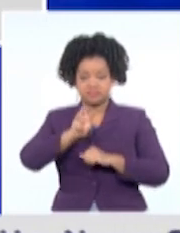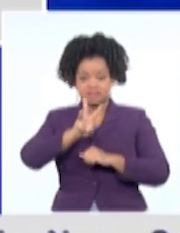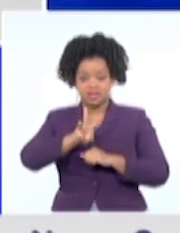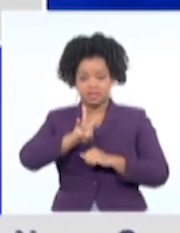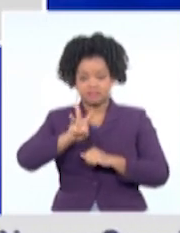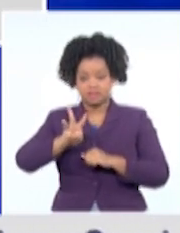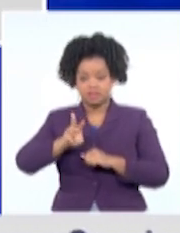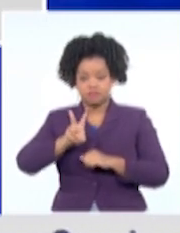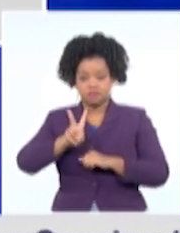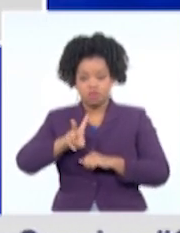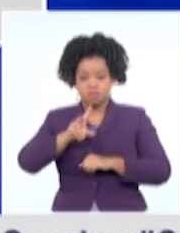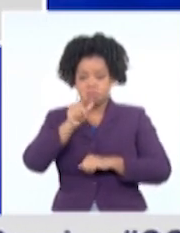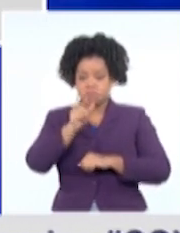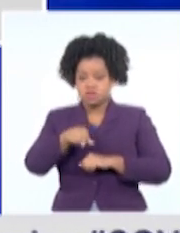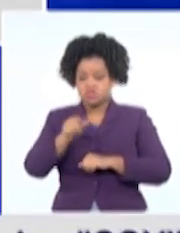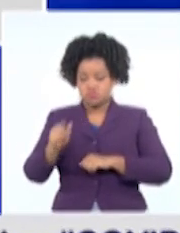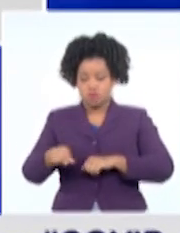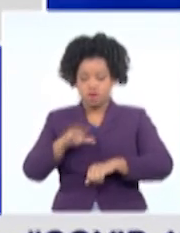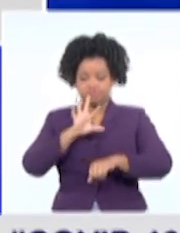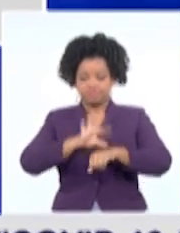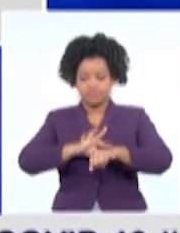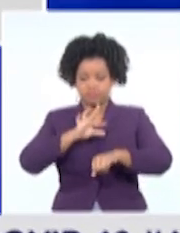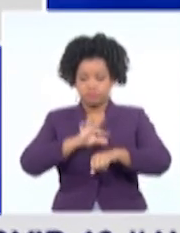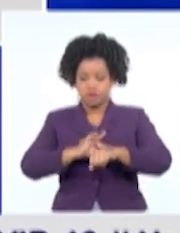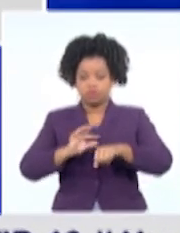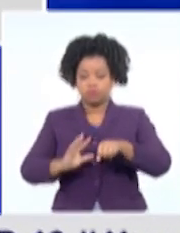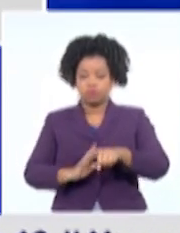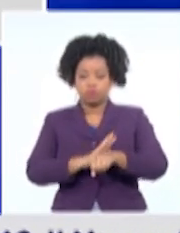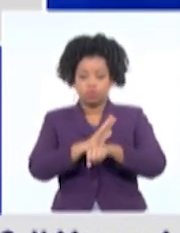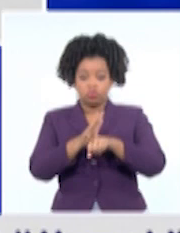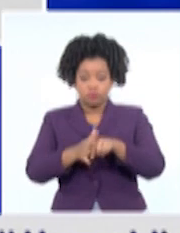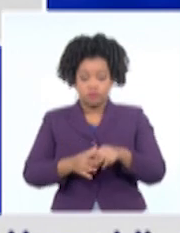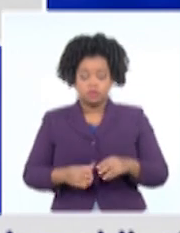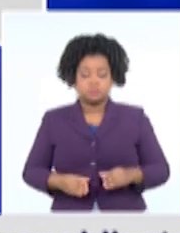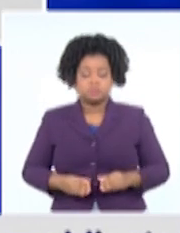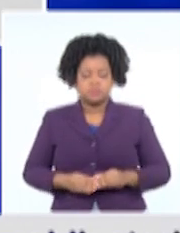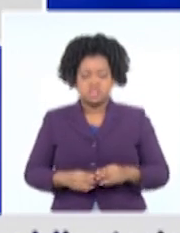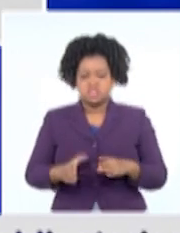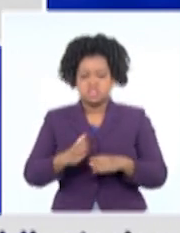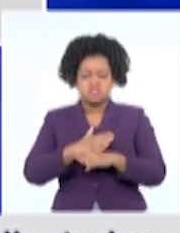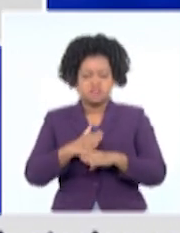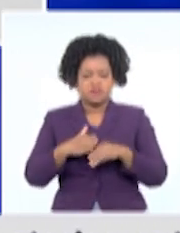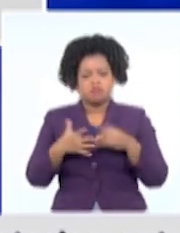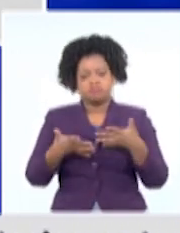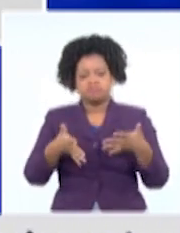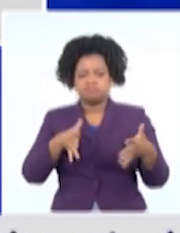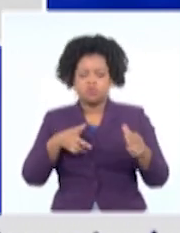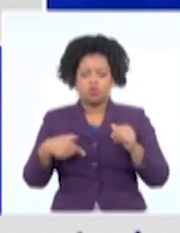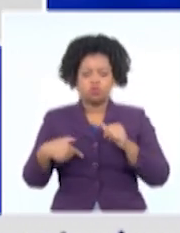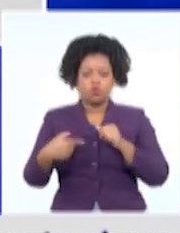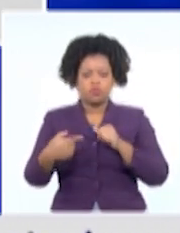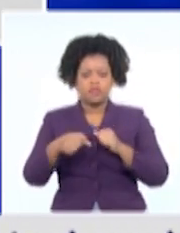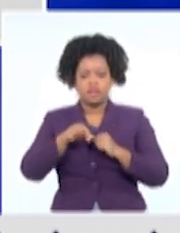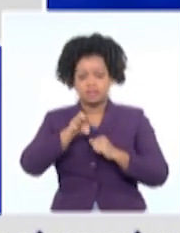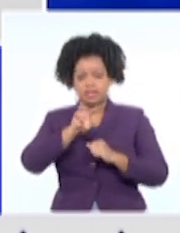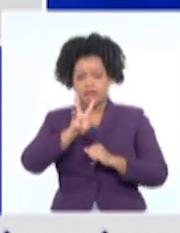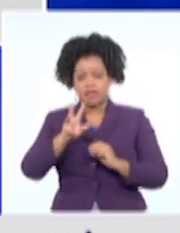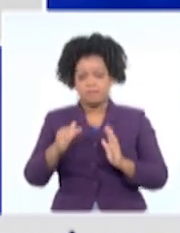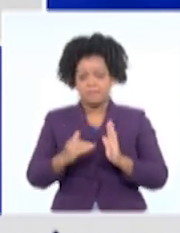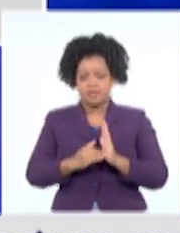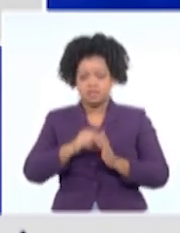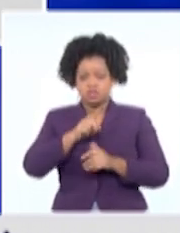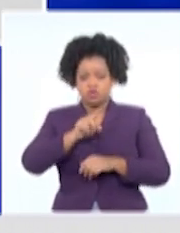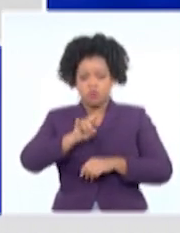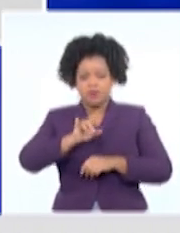54.332 personas con COVID-19. Eso hace un promedio diario de 3.196